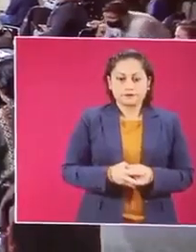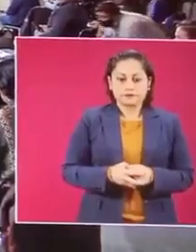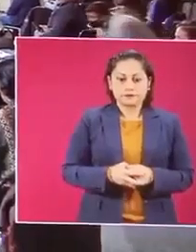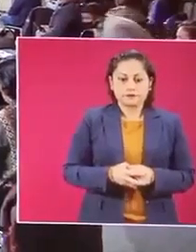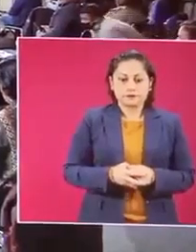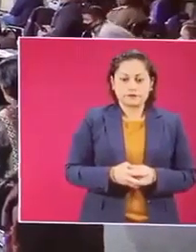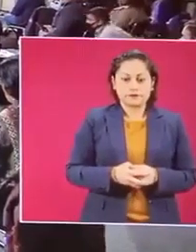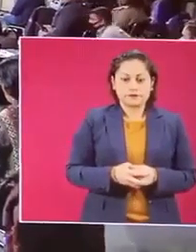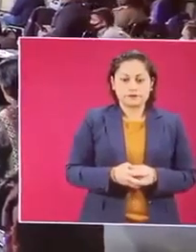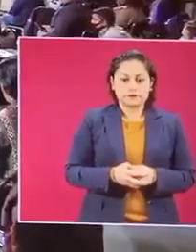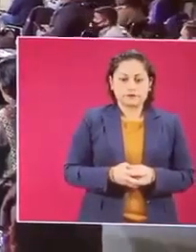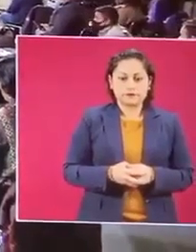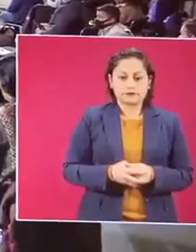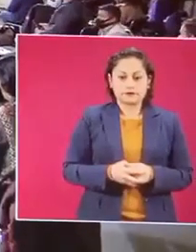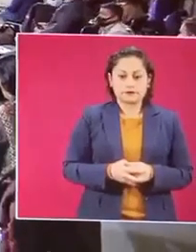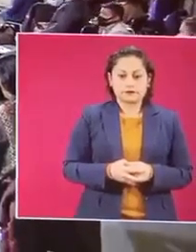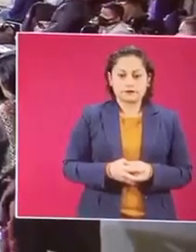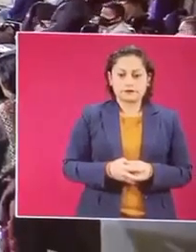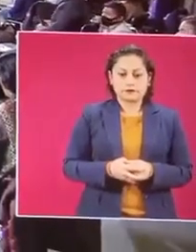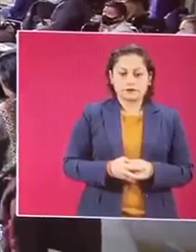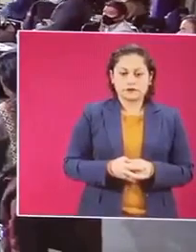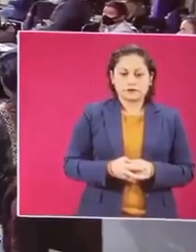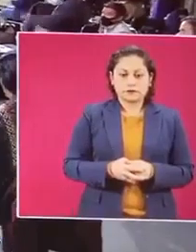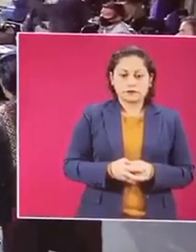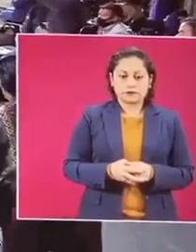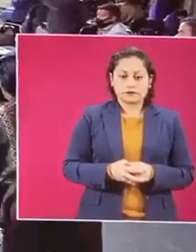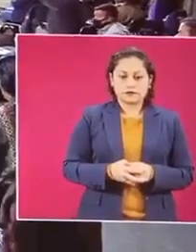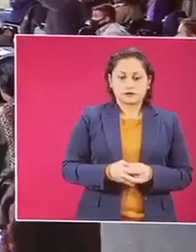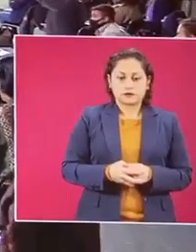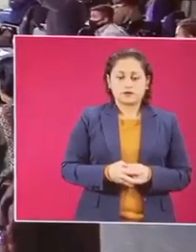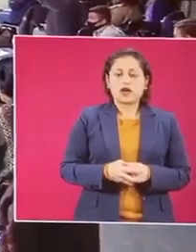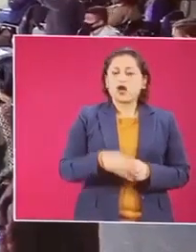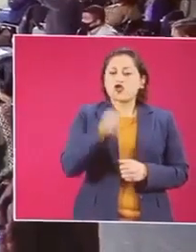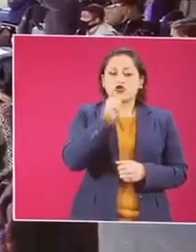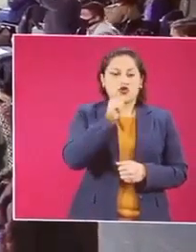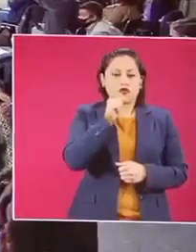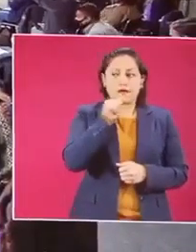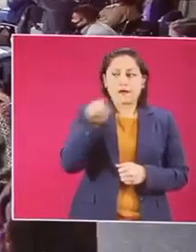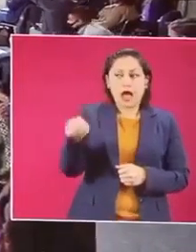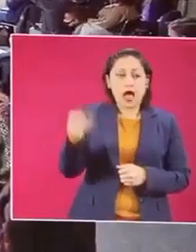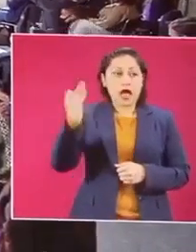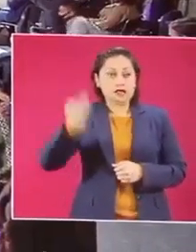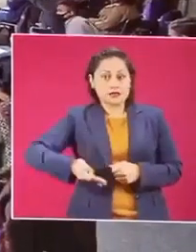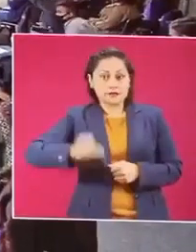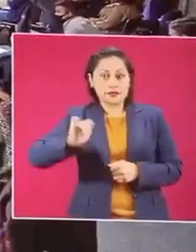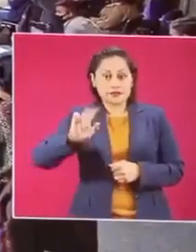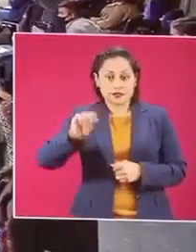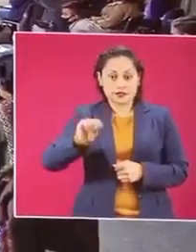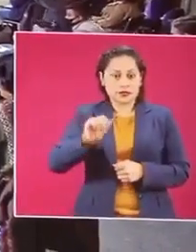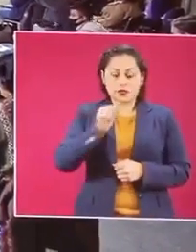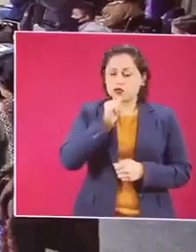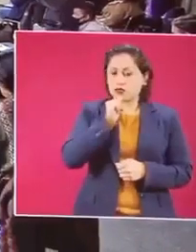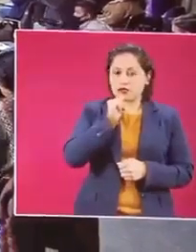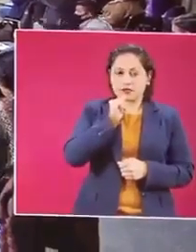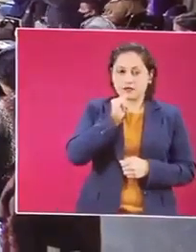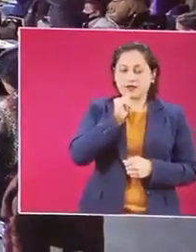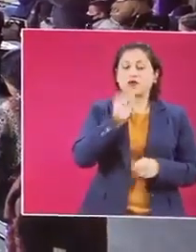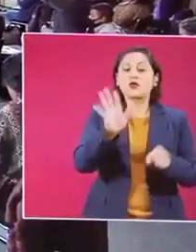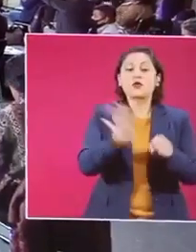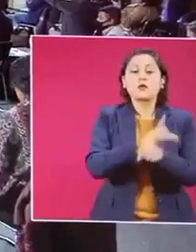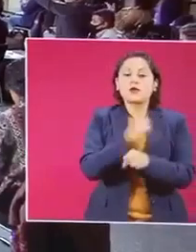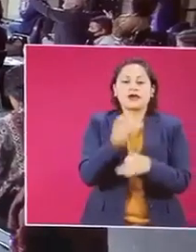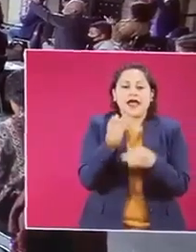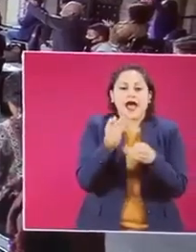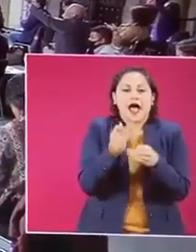Todavía no sabemos si vaya a aceptar. ¿Se lo entregó usted? Porque